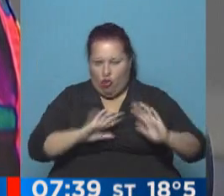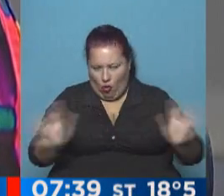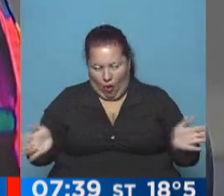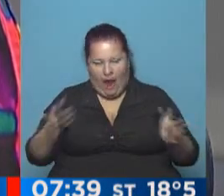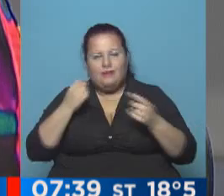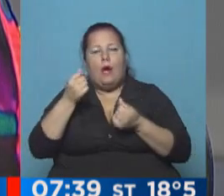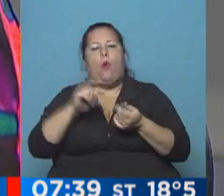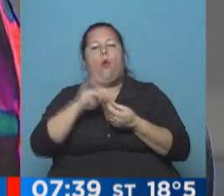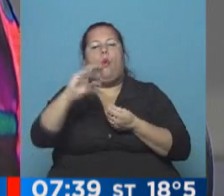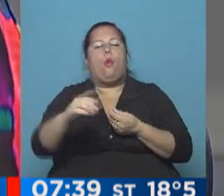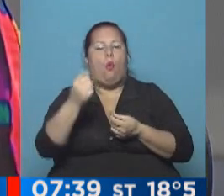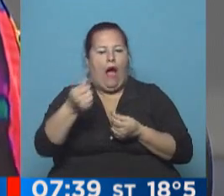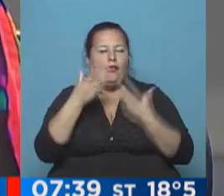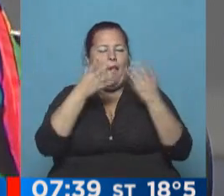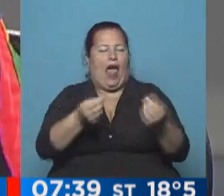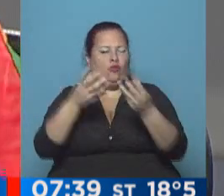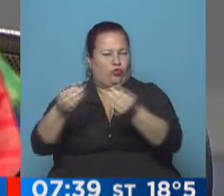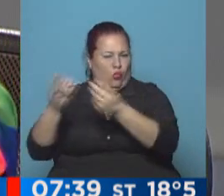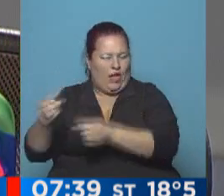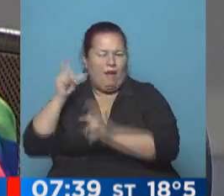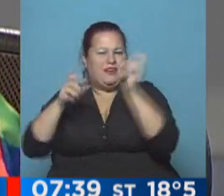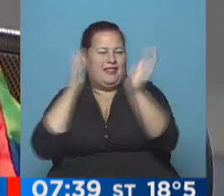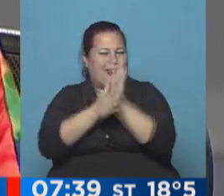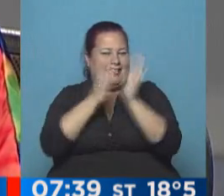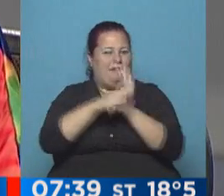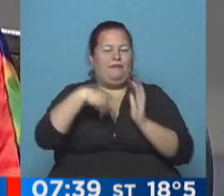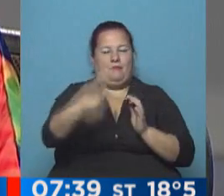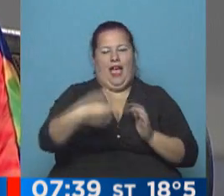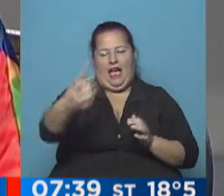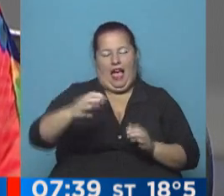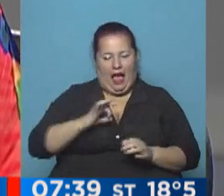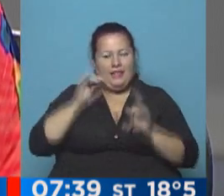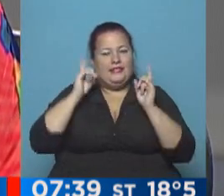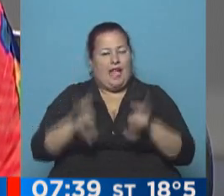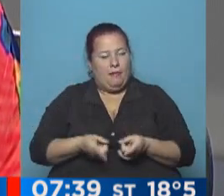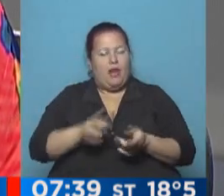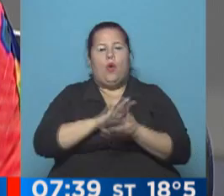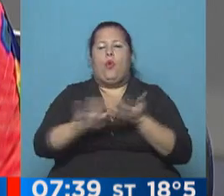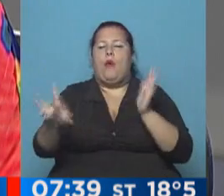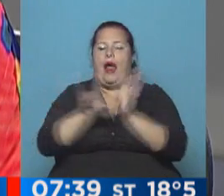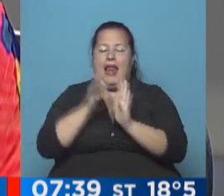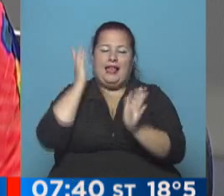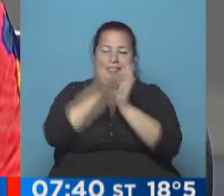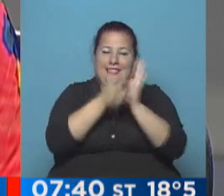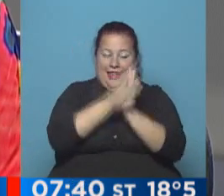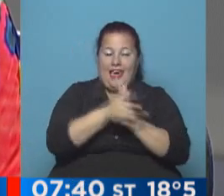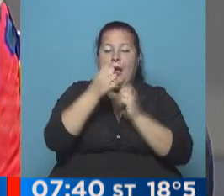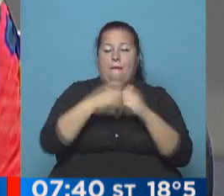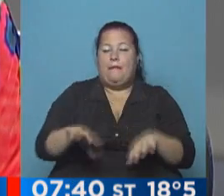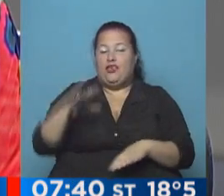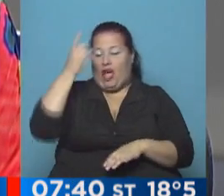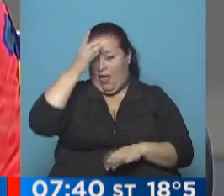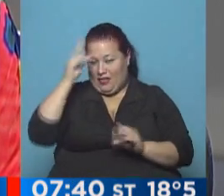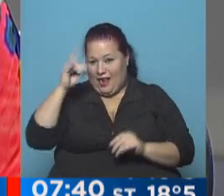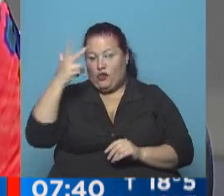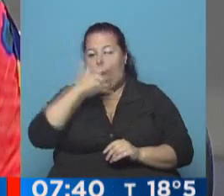en la cuota de asistencia a los refugiados para los próximos años. Incluso hay una nueva ley migratoria que entró en vigencia a medianoche